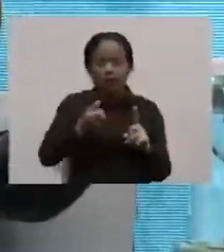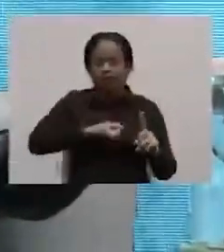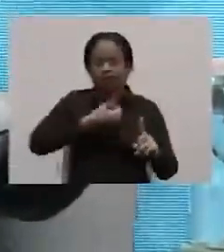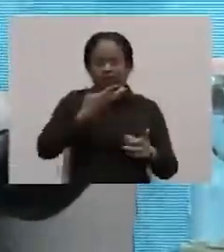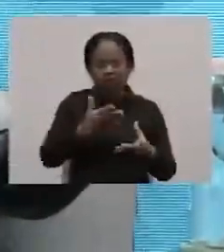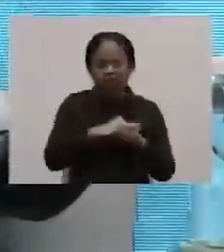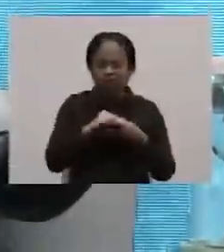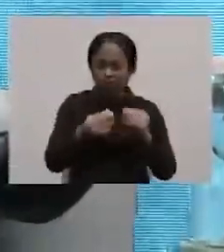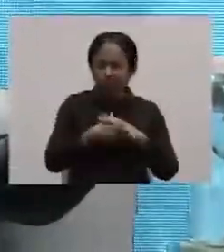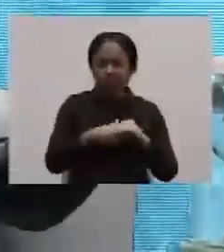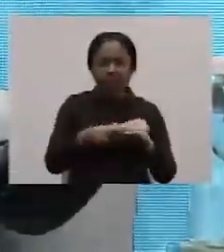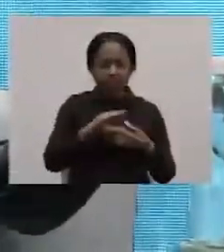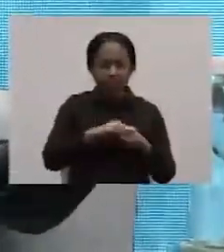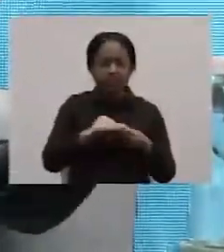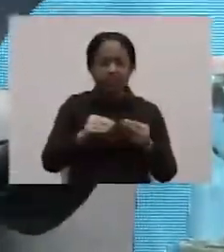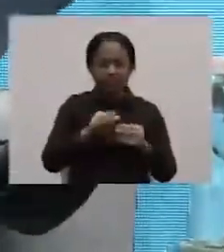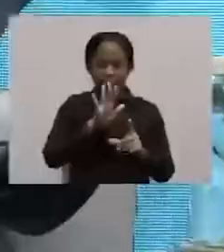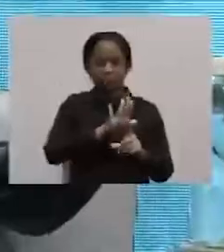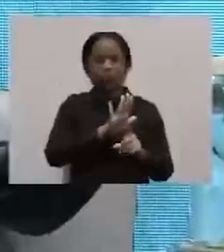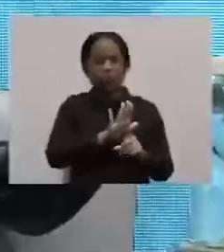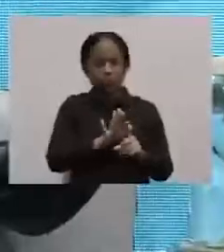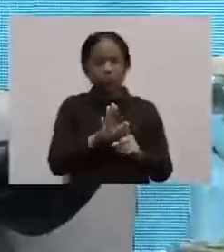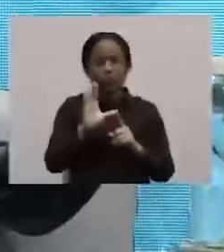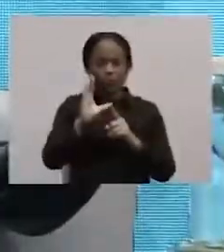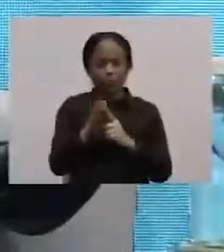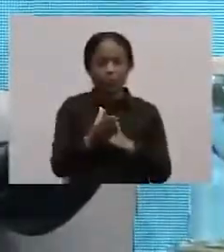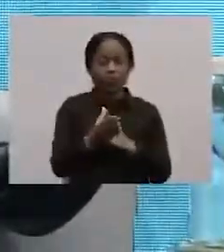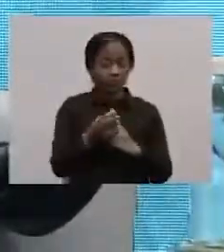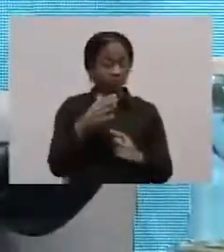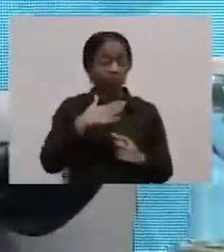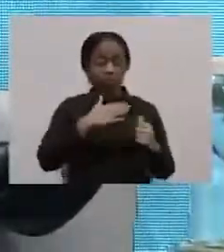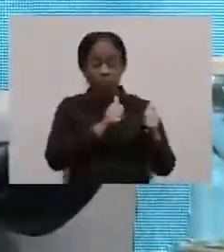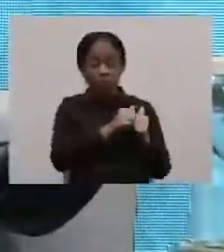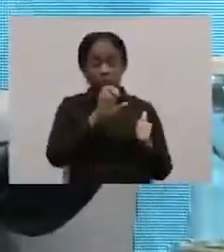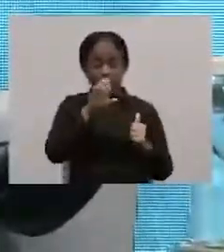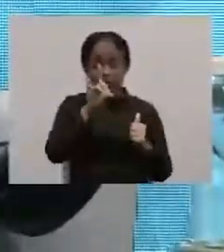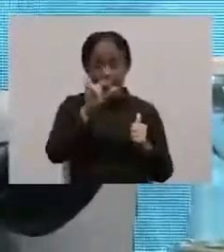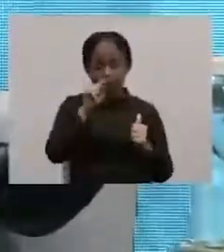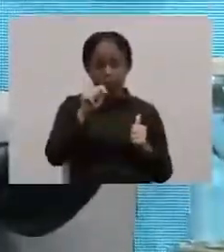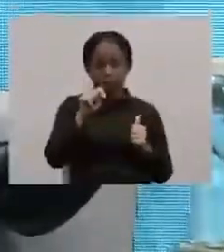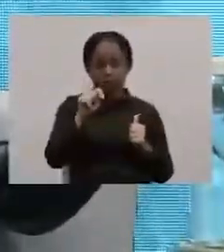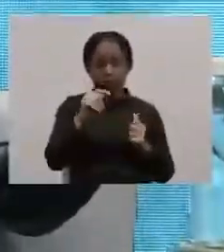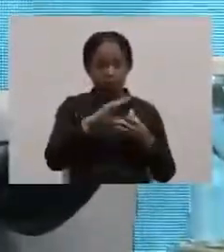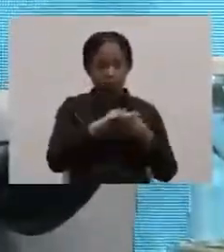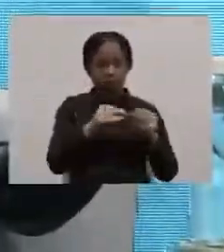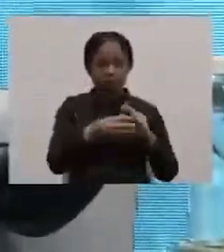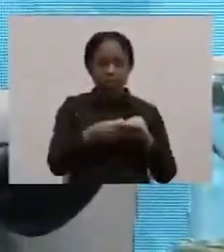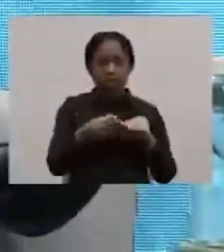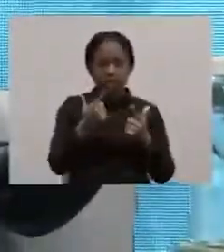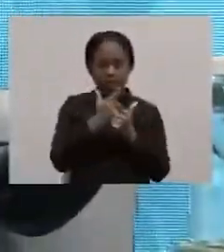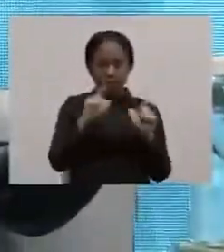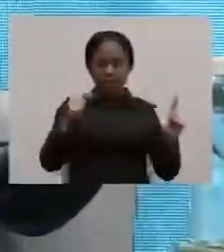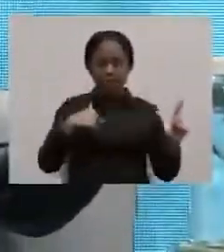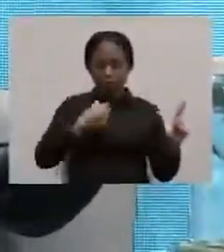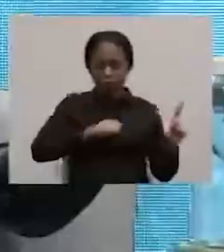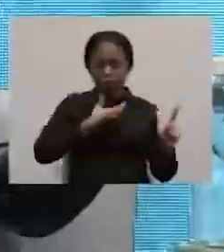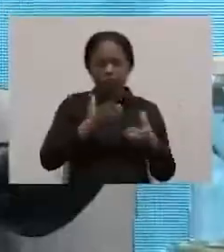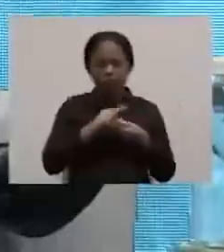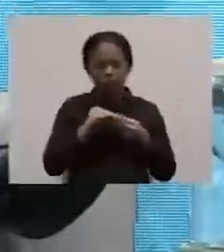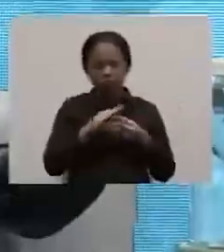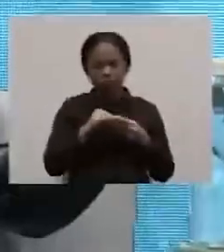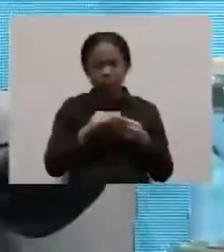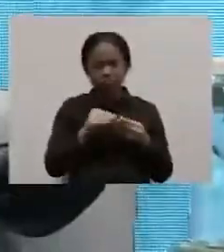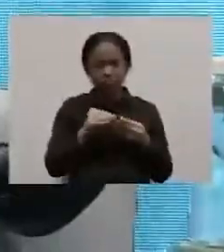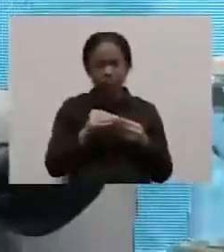expresivo. Por eso, y como decía Edith, la libertad de expresión no es, mucha gente confunde que es un derecho de los